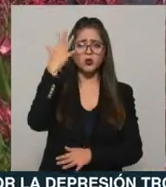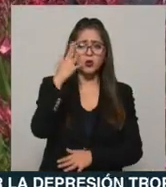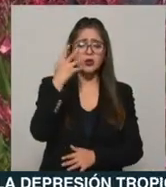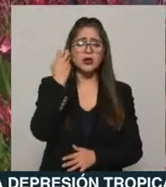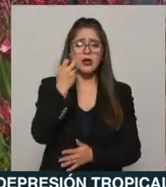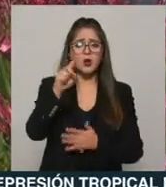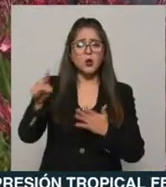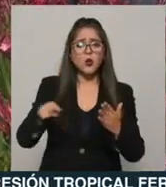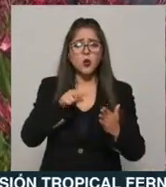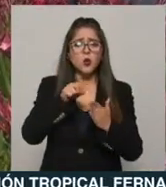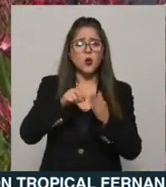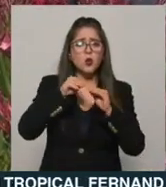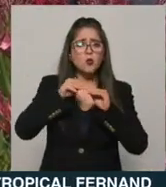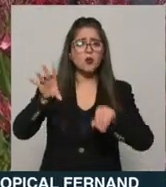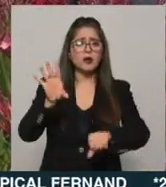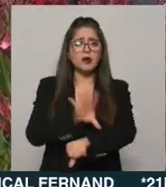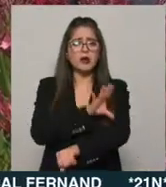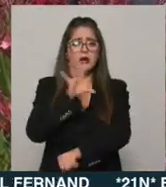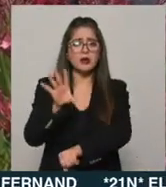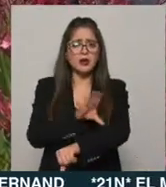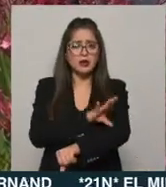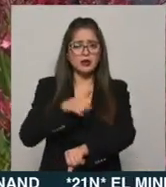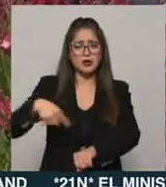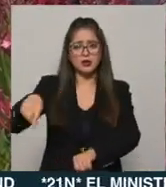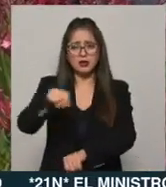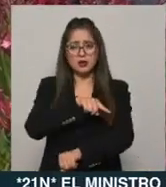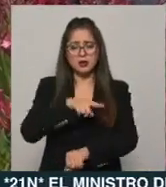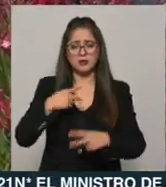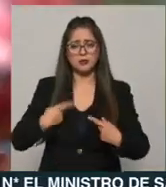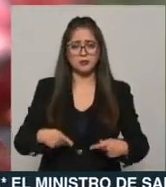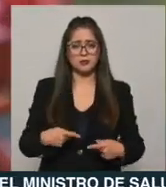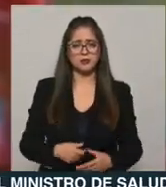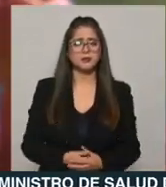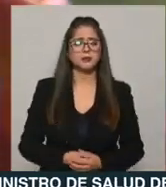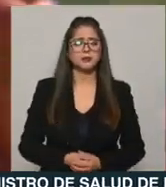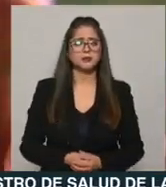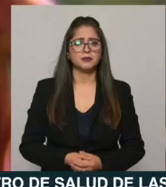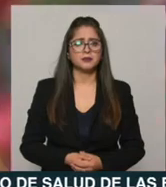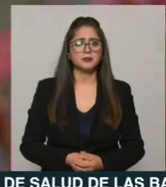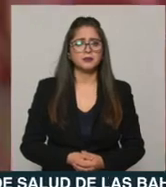lugar abastece de energía eléctrica una gran parte de su sitio.